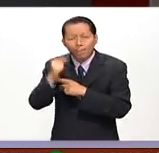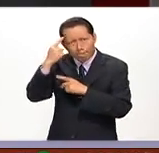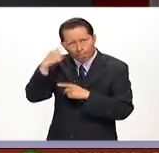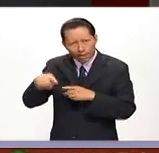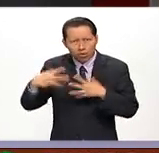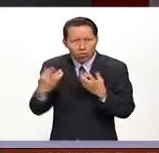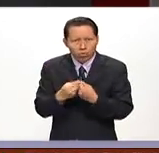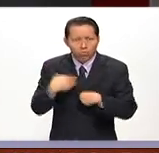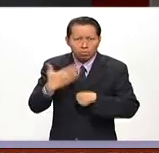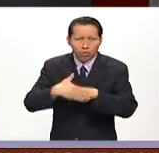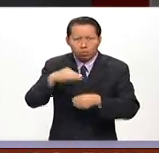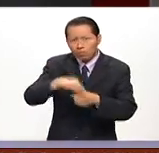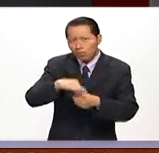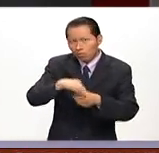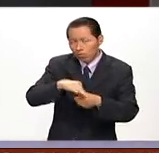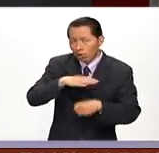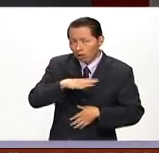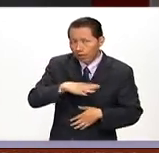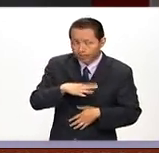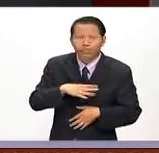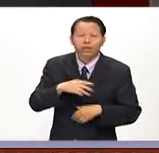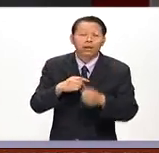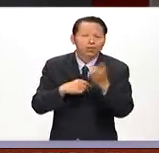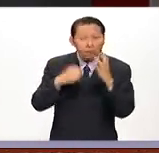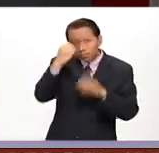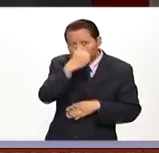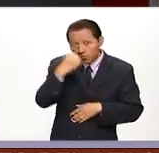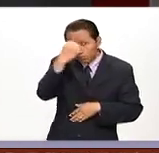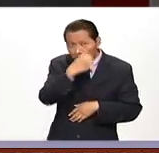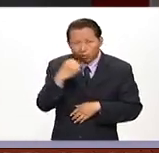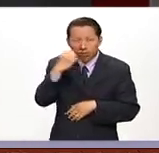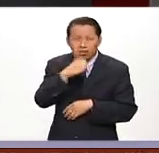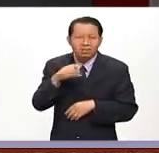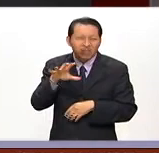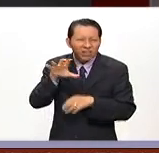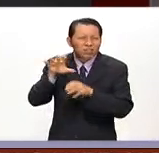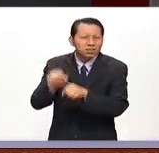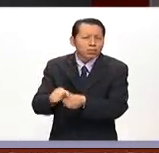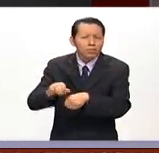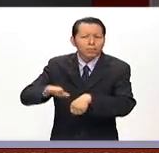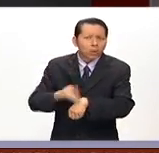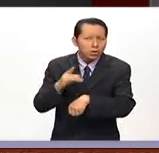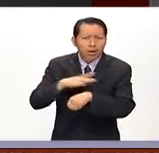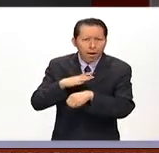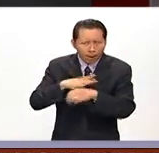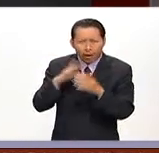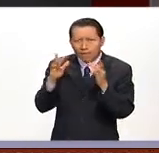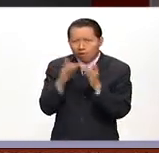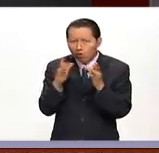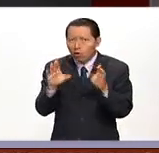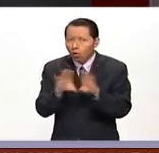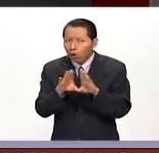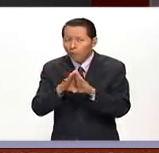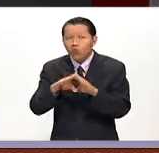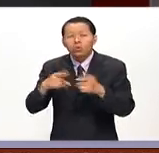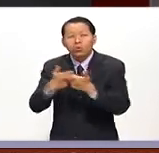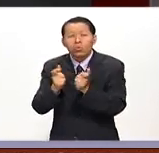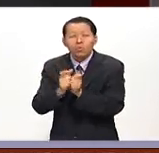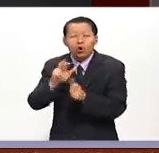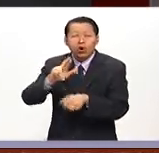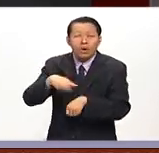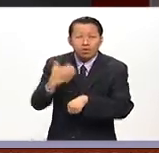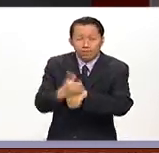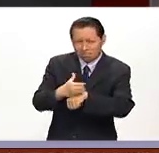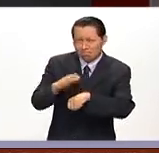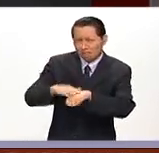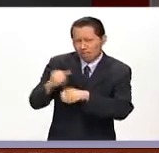elección presidencial. De acuerdo con analistas, Trump escogió a Pence por sus fuertes vínculos con la base republicana más conservadora.